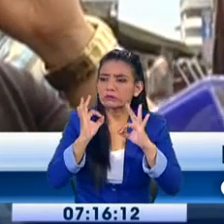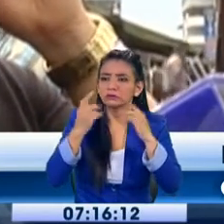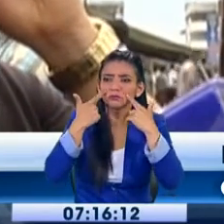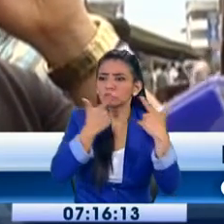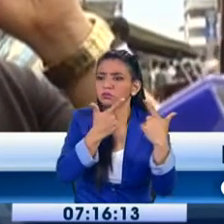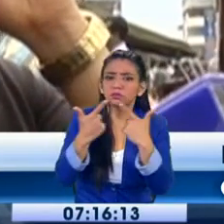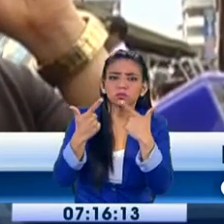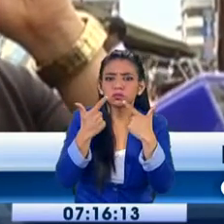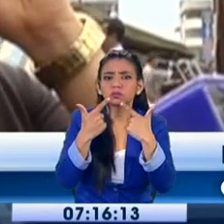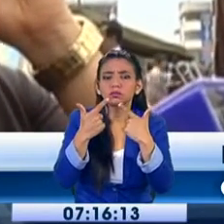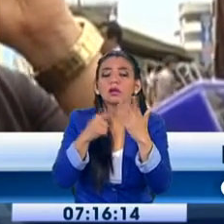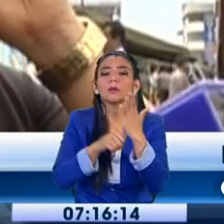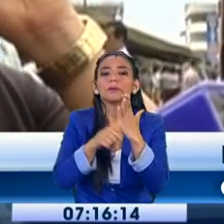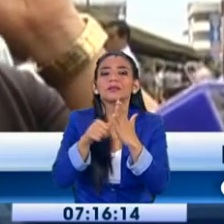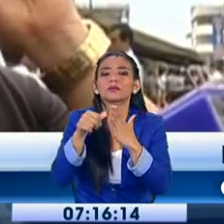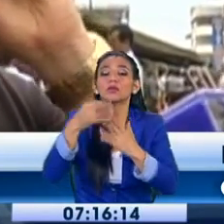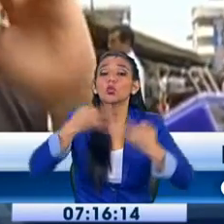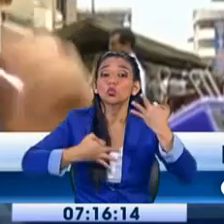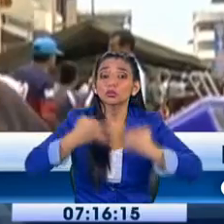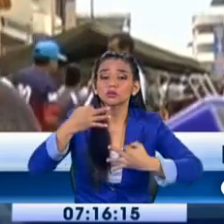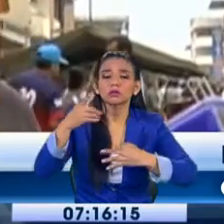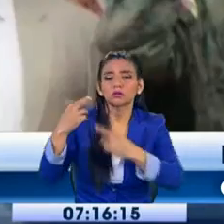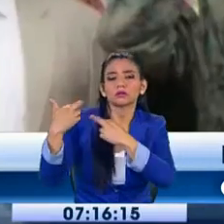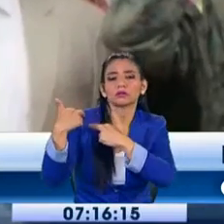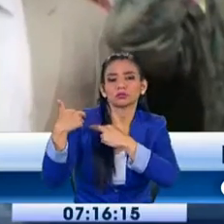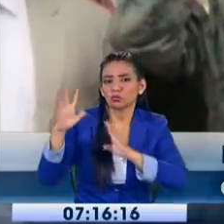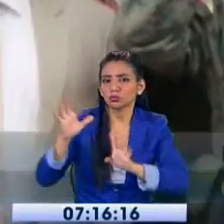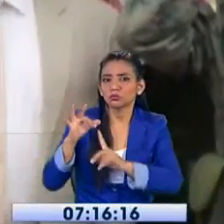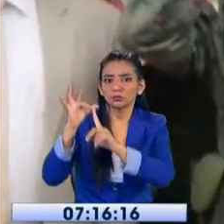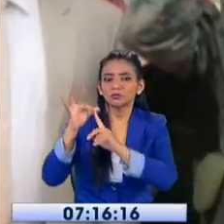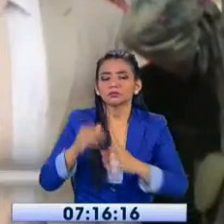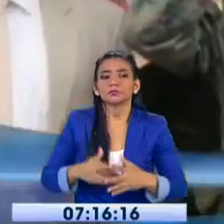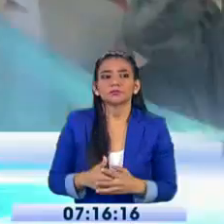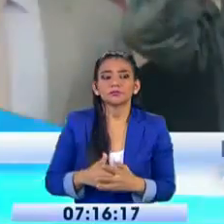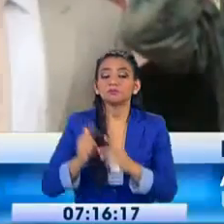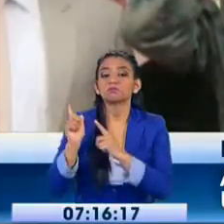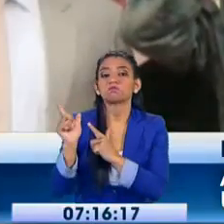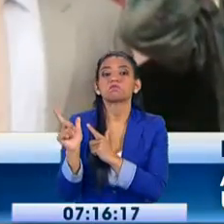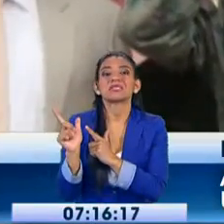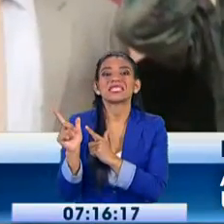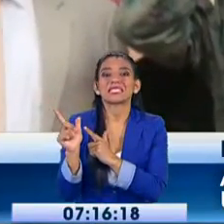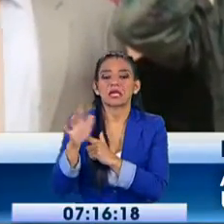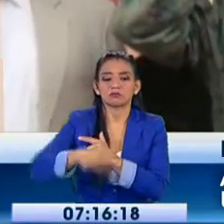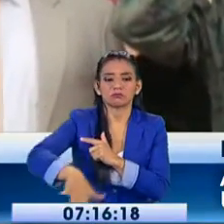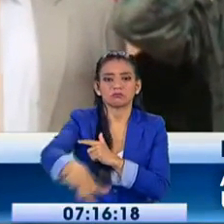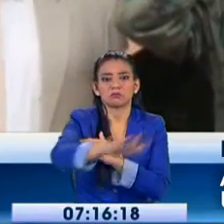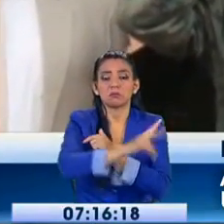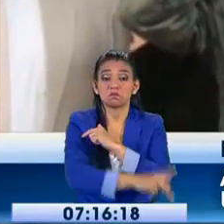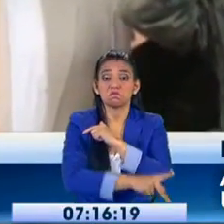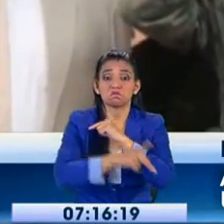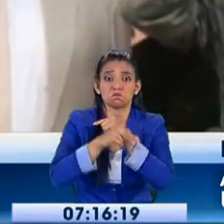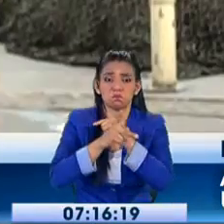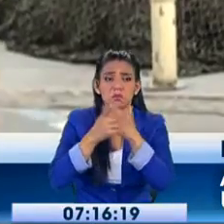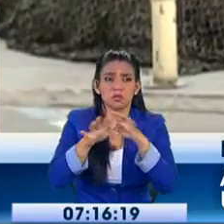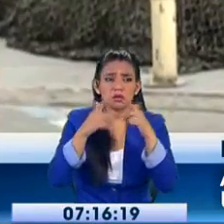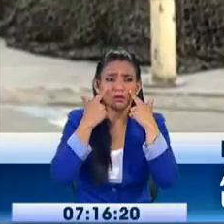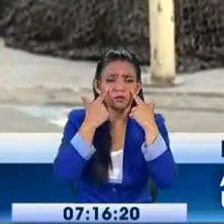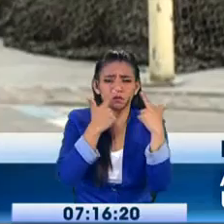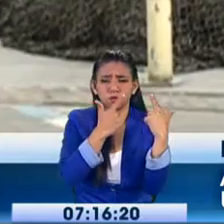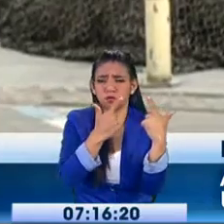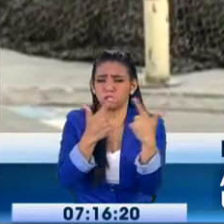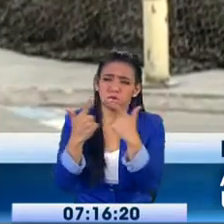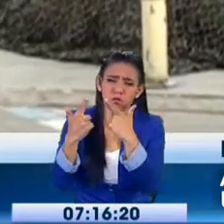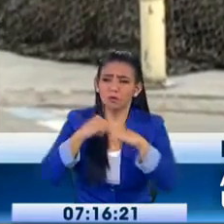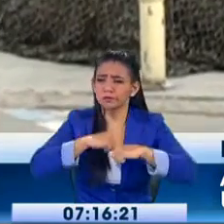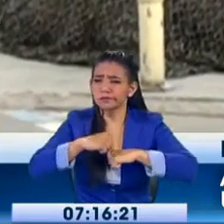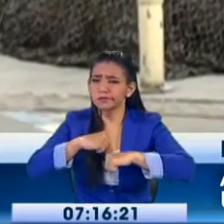nivel del Ministerio de Justicia, quien es el ente especializado. El mando militar de la Brigada de Selva Pastaza está siguiendo de cerca el desarrollo del suceso